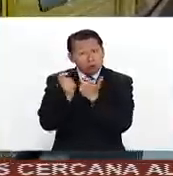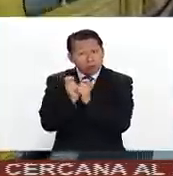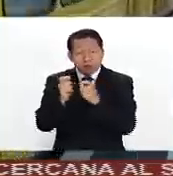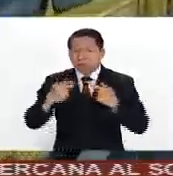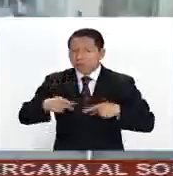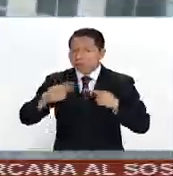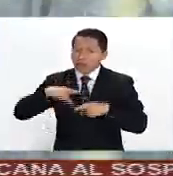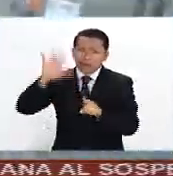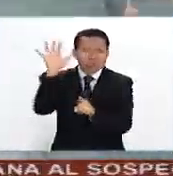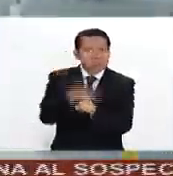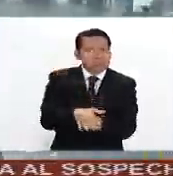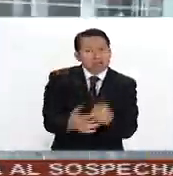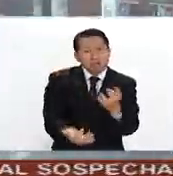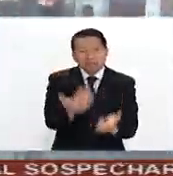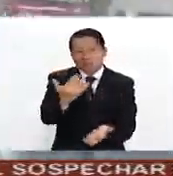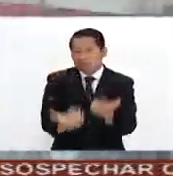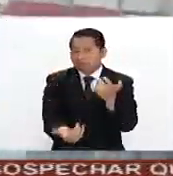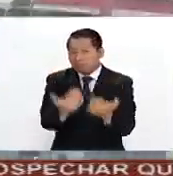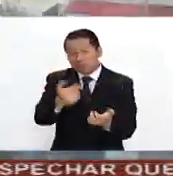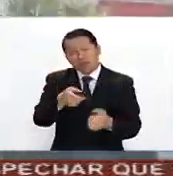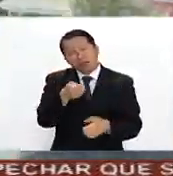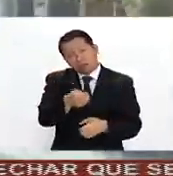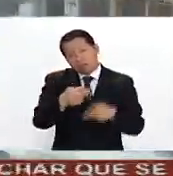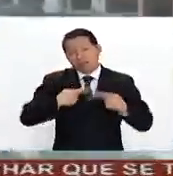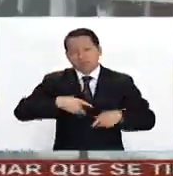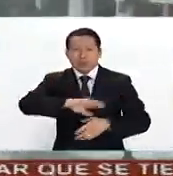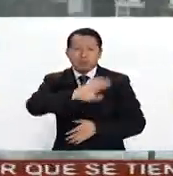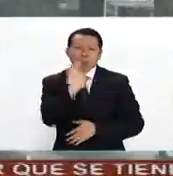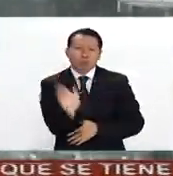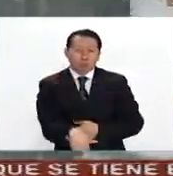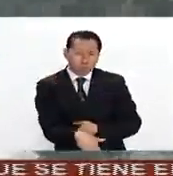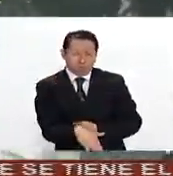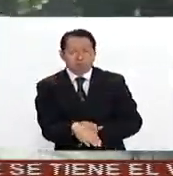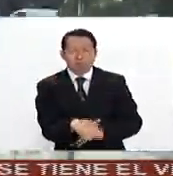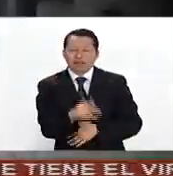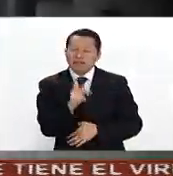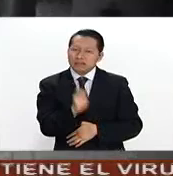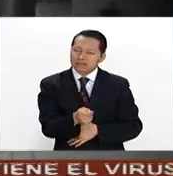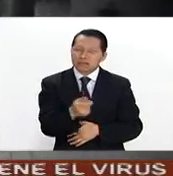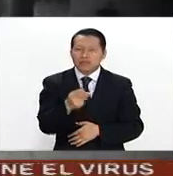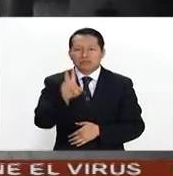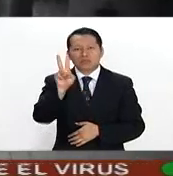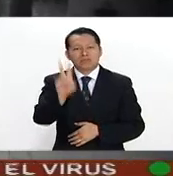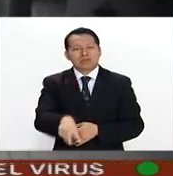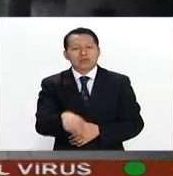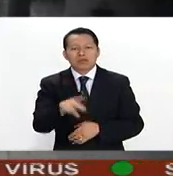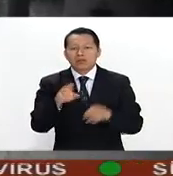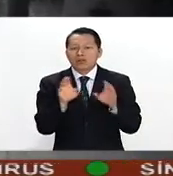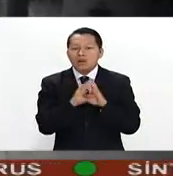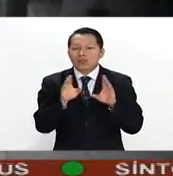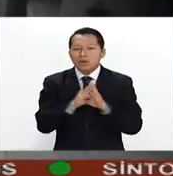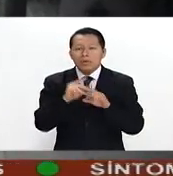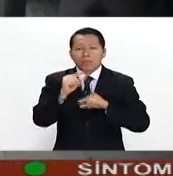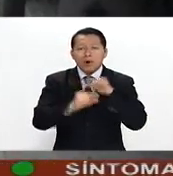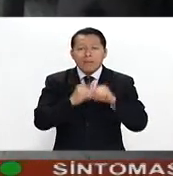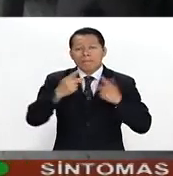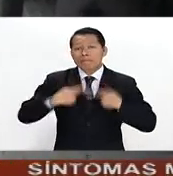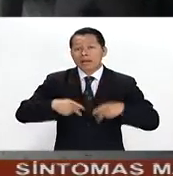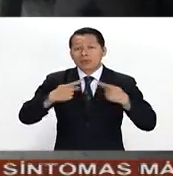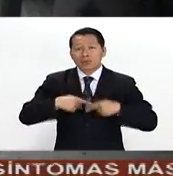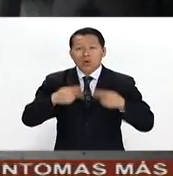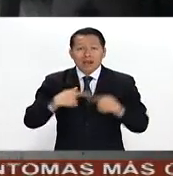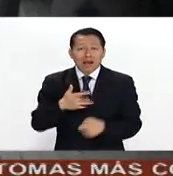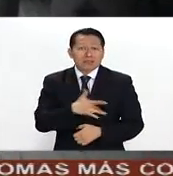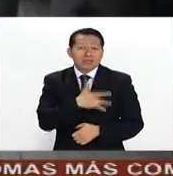personas. Finalmente él murió, y bueno, eso no es más que la muestra de que la deshumanización, el